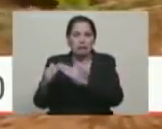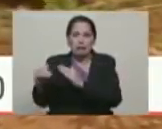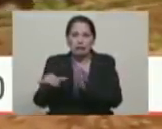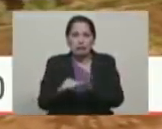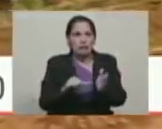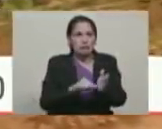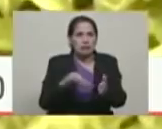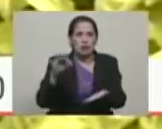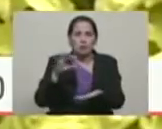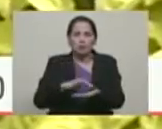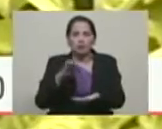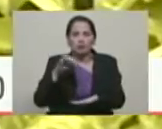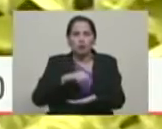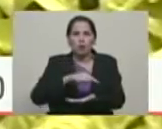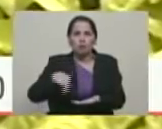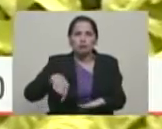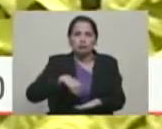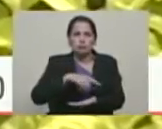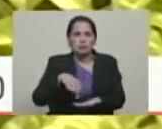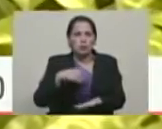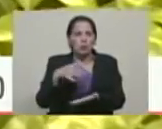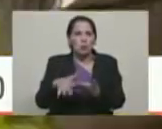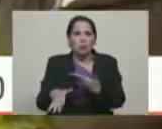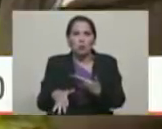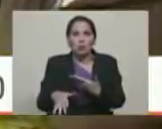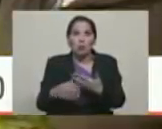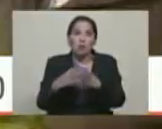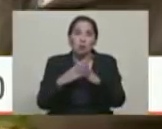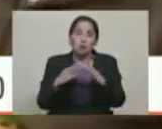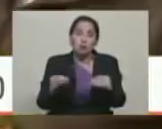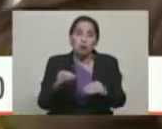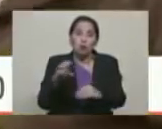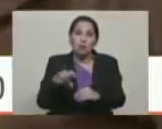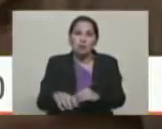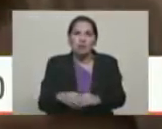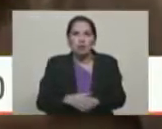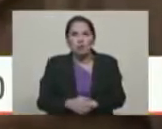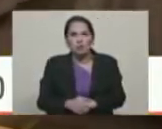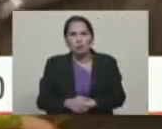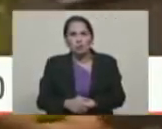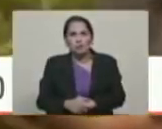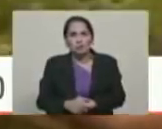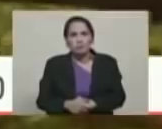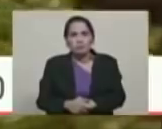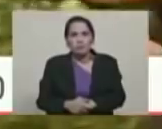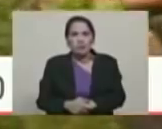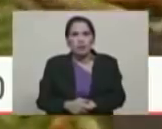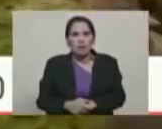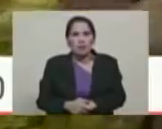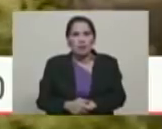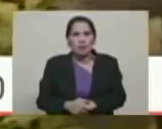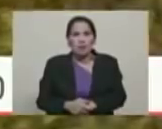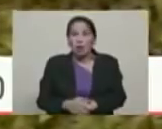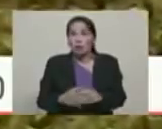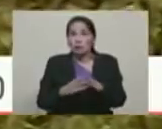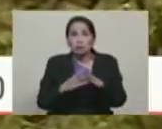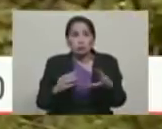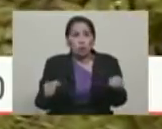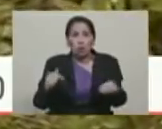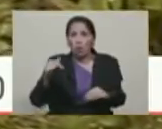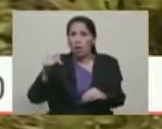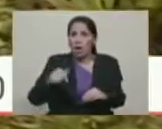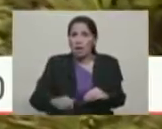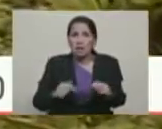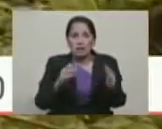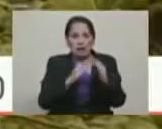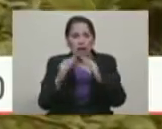de círculo como del resto del estado. Así como hemos sembrado tanto aquí como el resto de las casas de